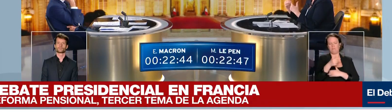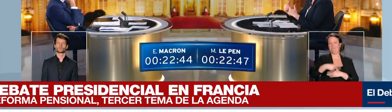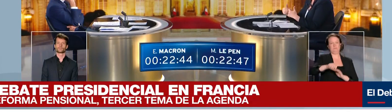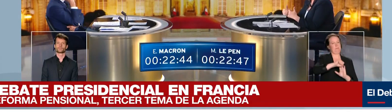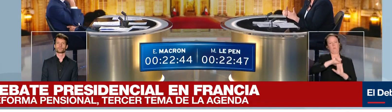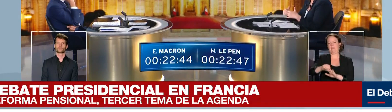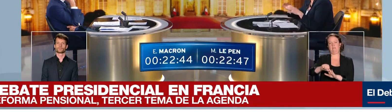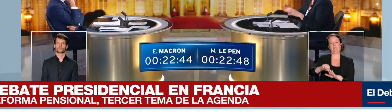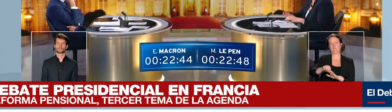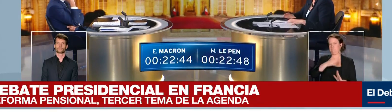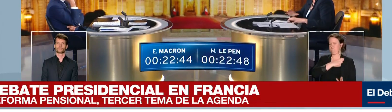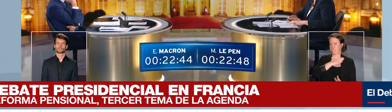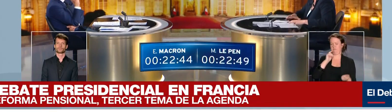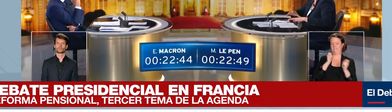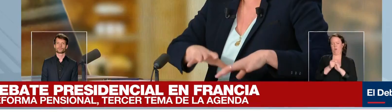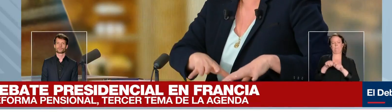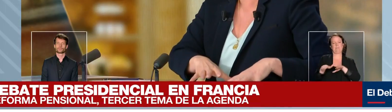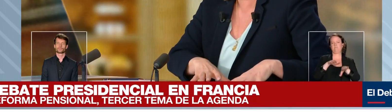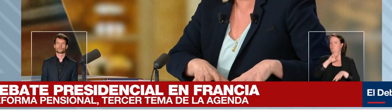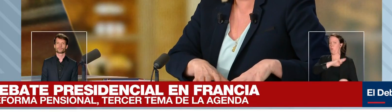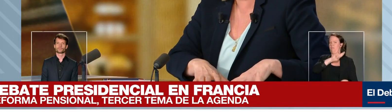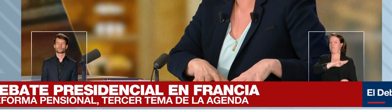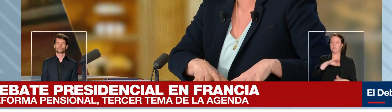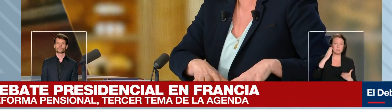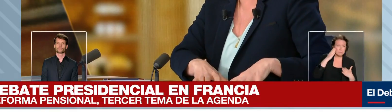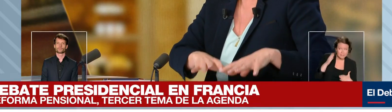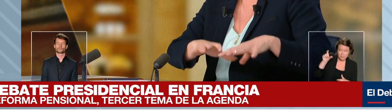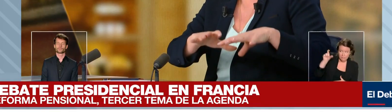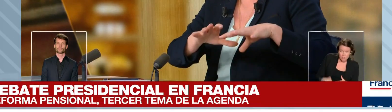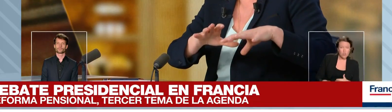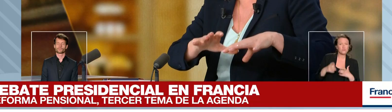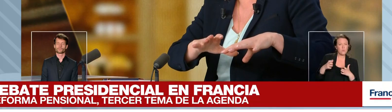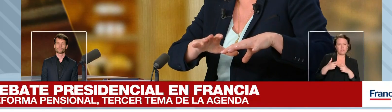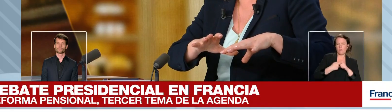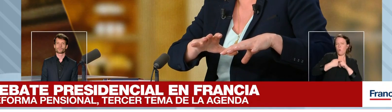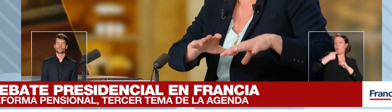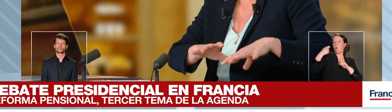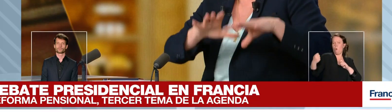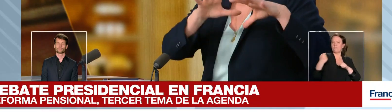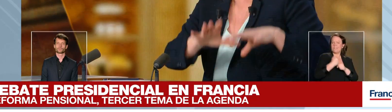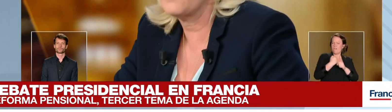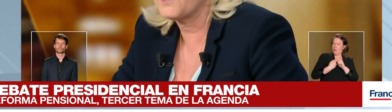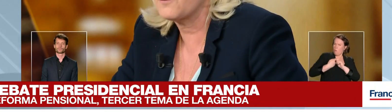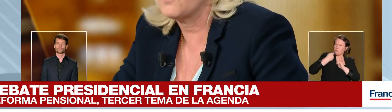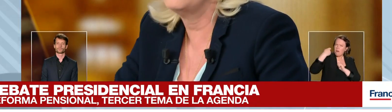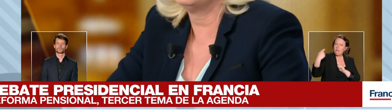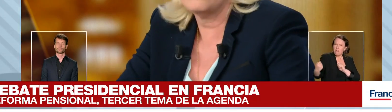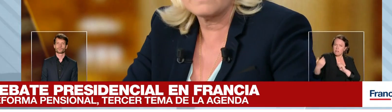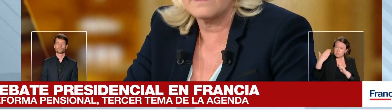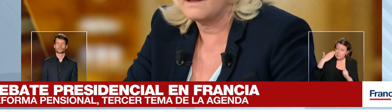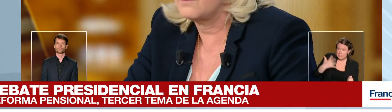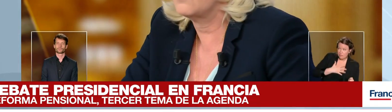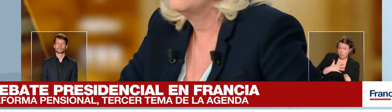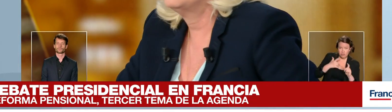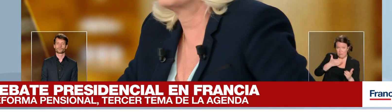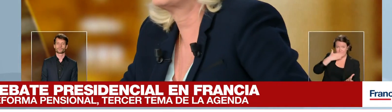será prioritario con respecto a mi reforma. Si alguien, gracias a un dispositivo de carrera larga, tiene un beneficio que